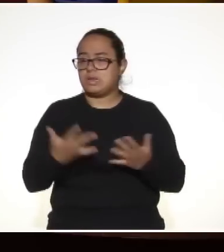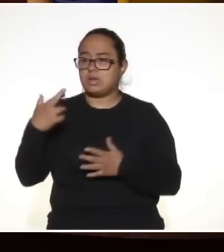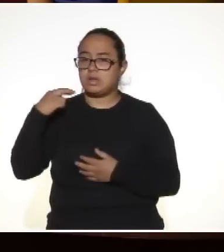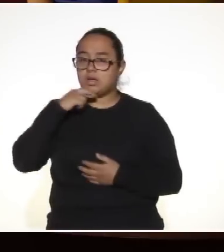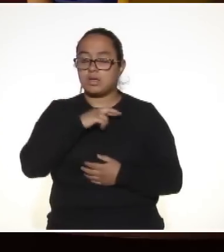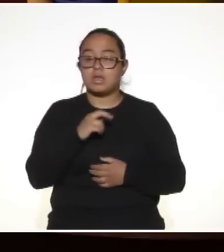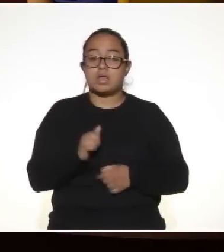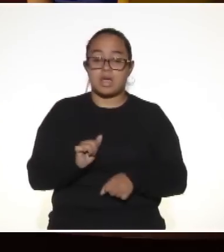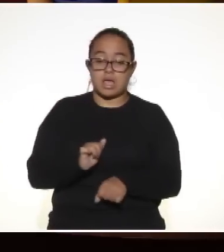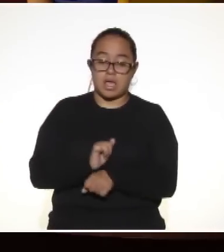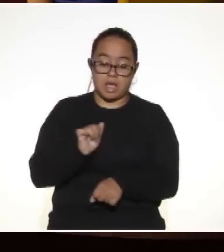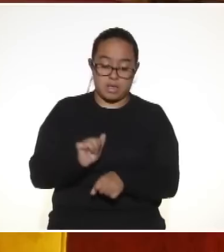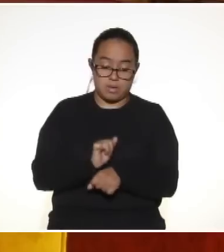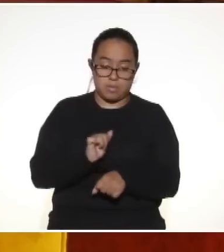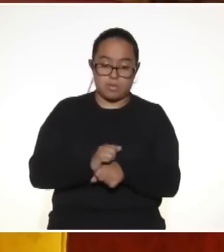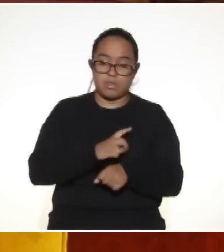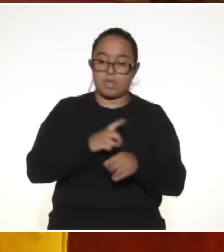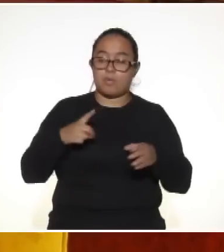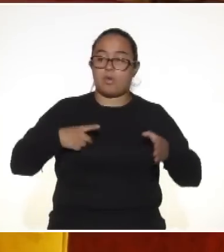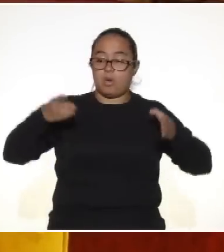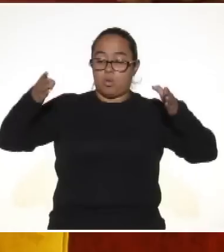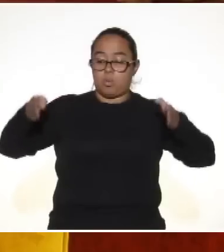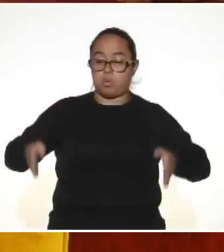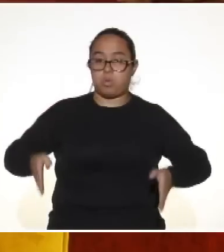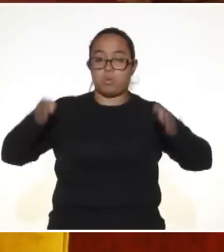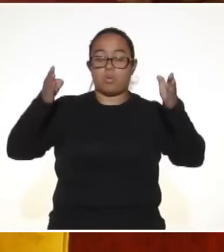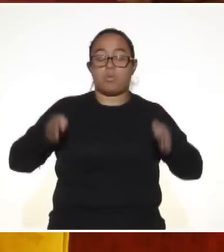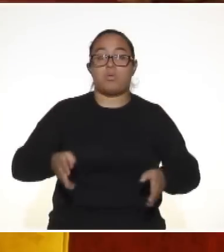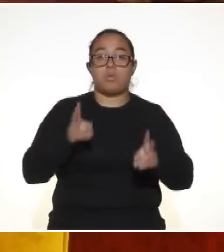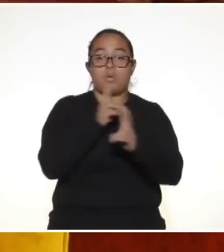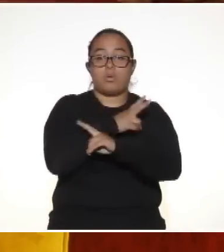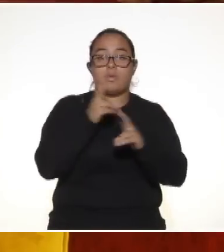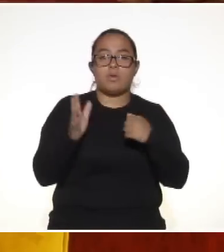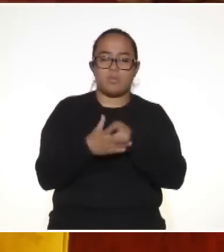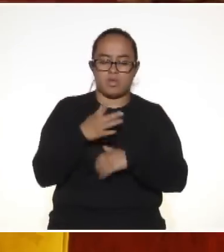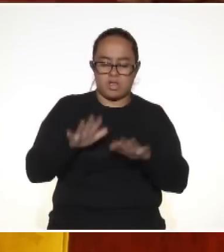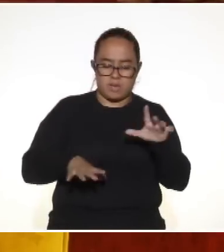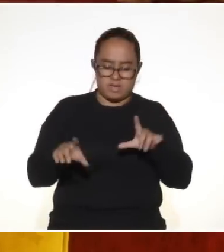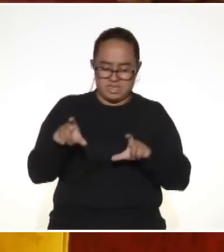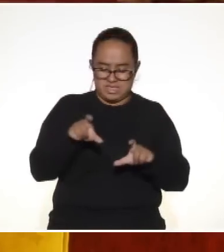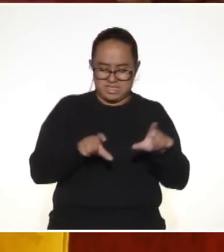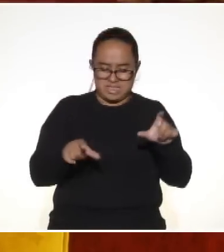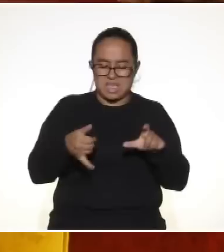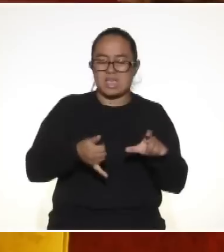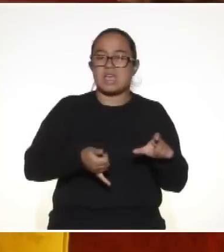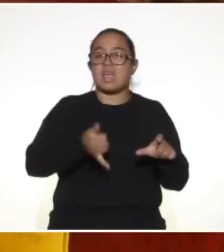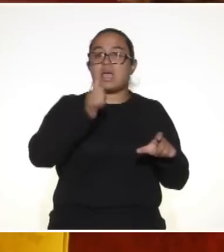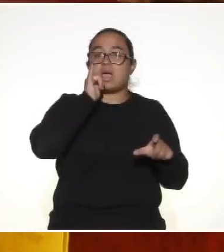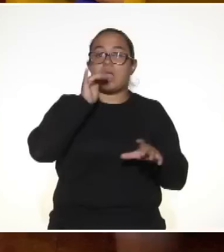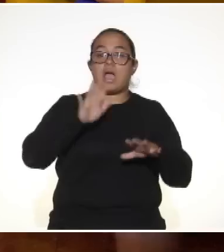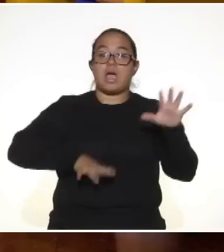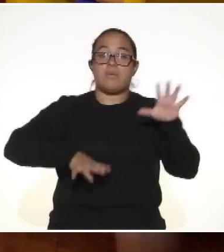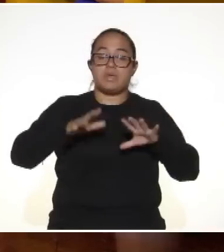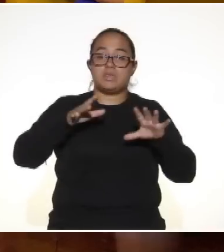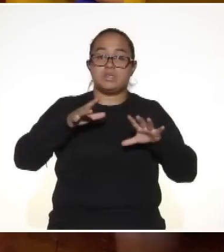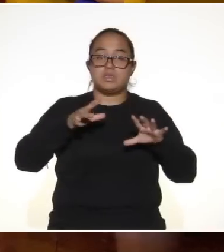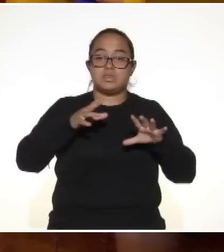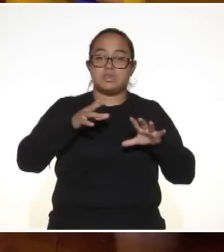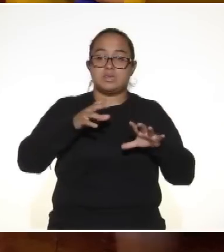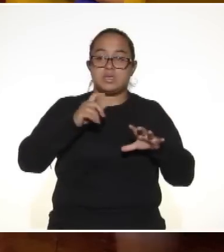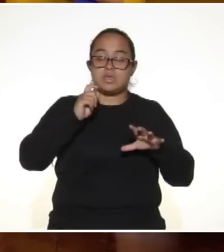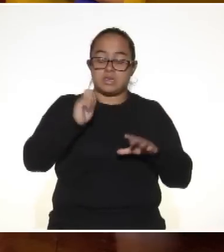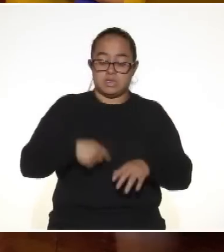el vehículo completamente ventilado, porque hay veces que los químicos que ingerimos reaccionan volátiles. con el ácido